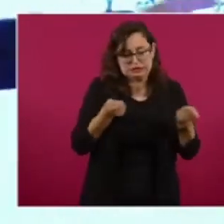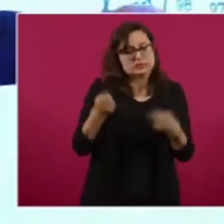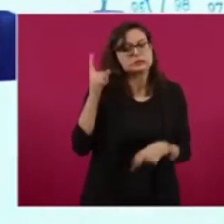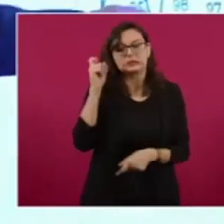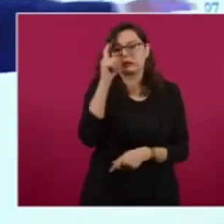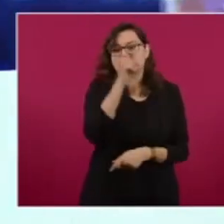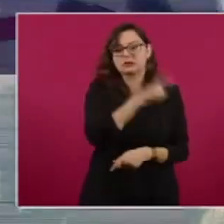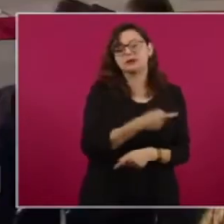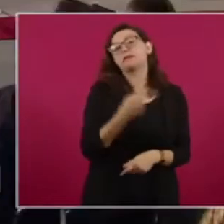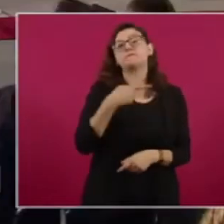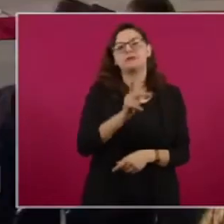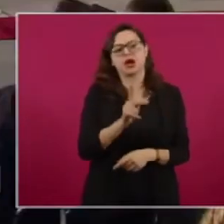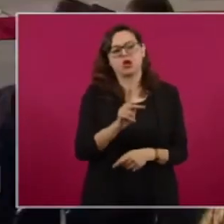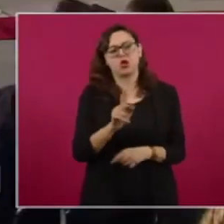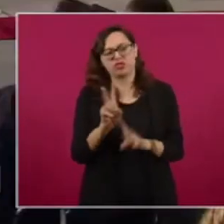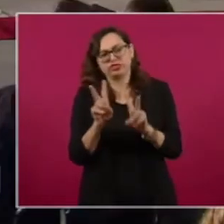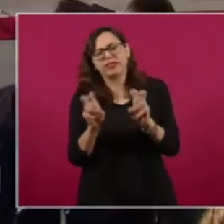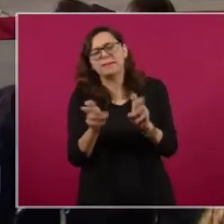esto no lo mencionan.